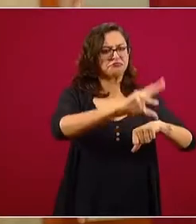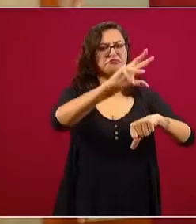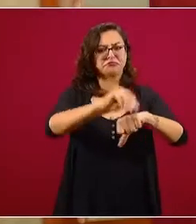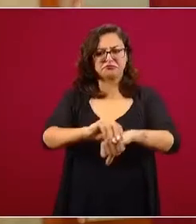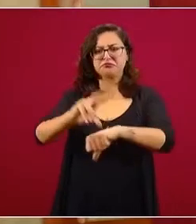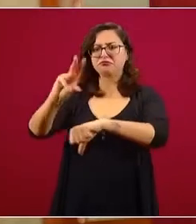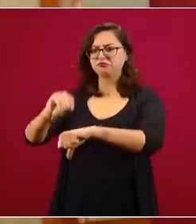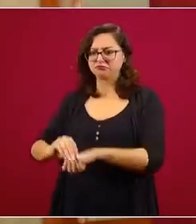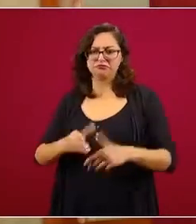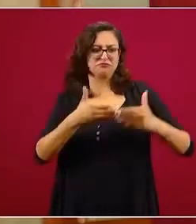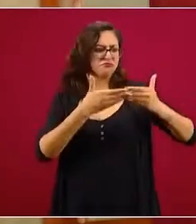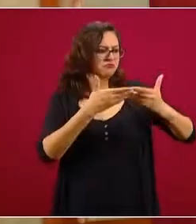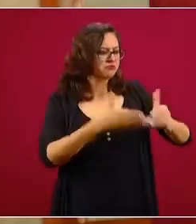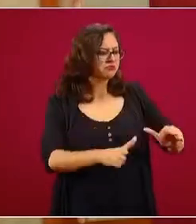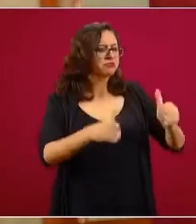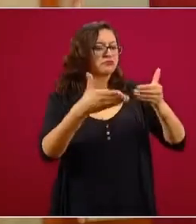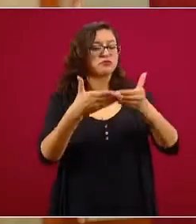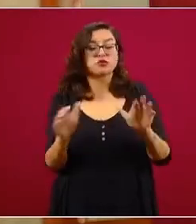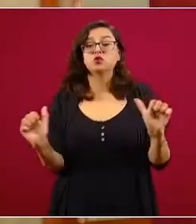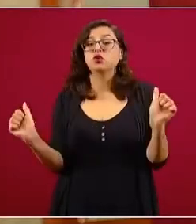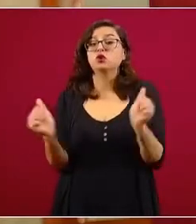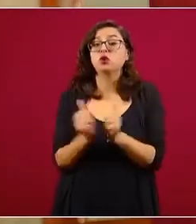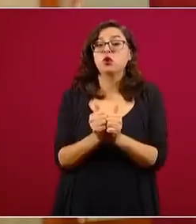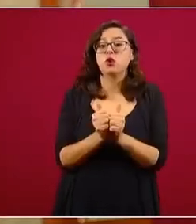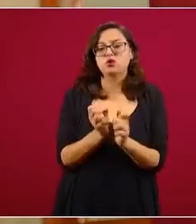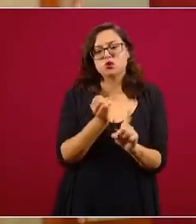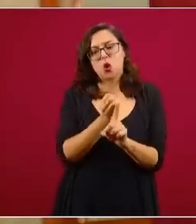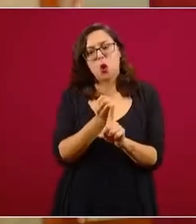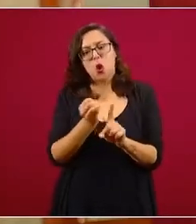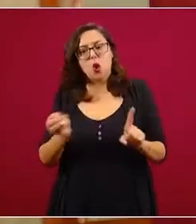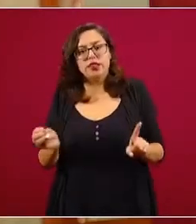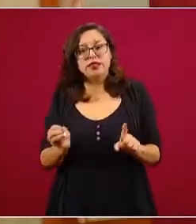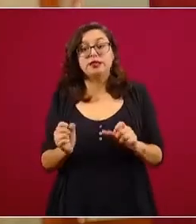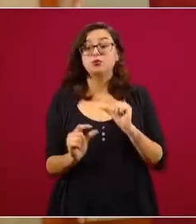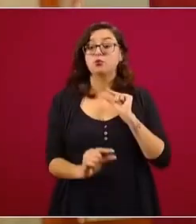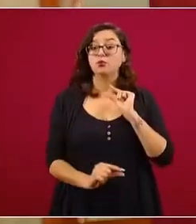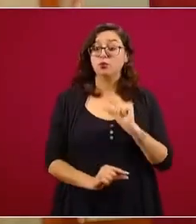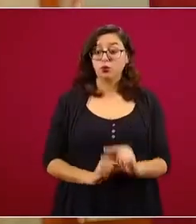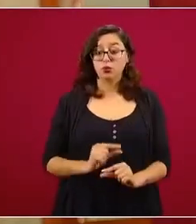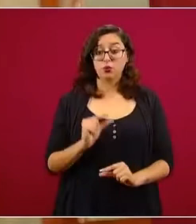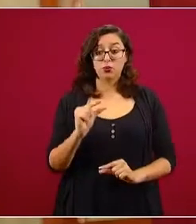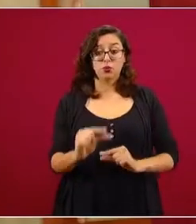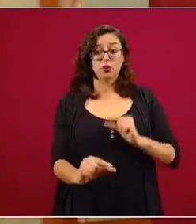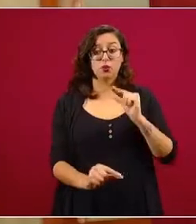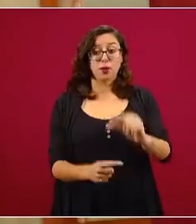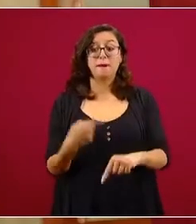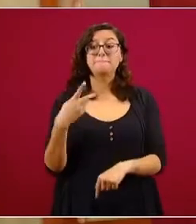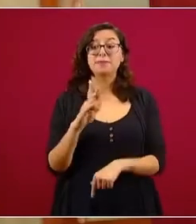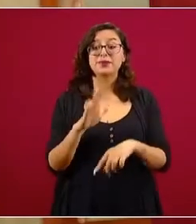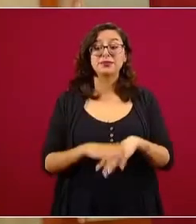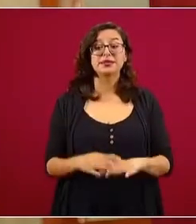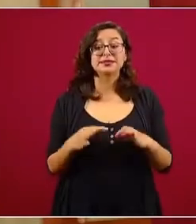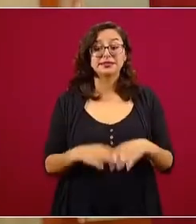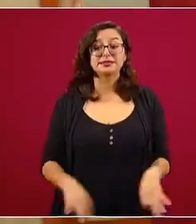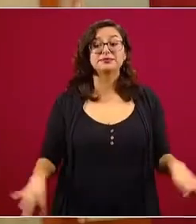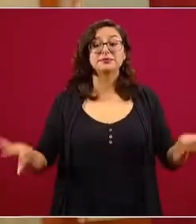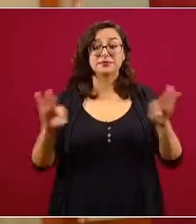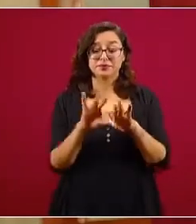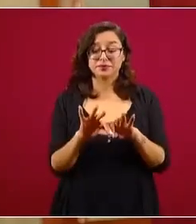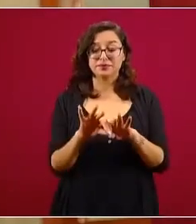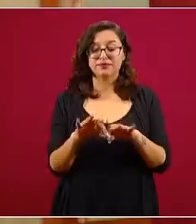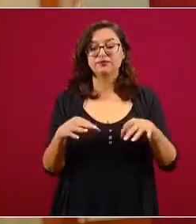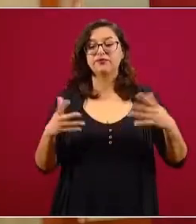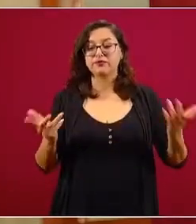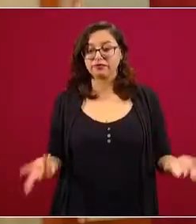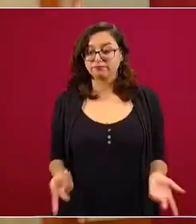la reapertura ordenada, paulatina, pero sobre todo en base o concordante con